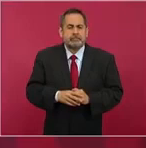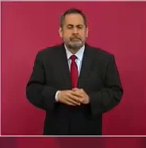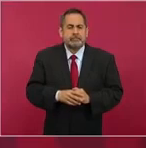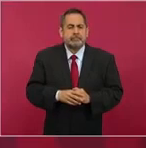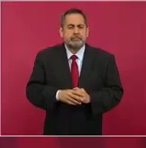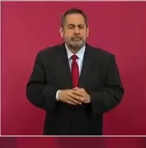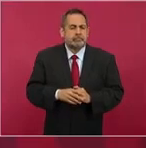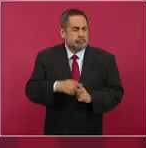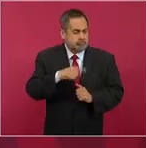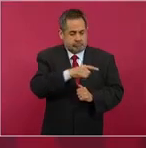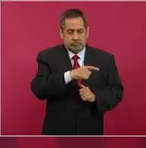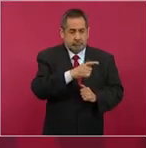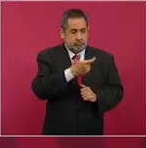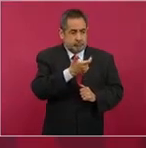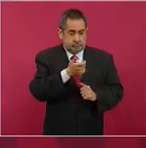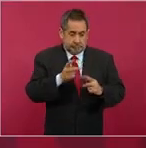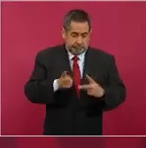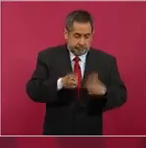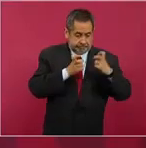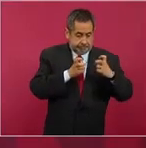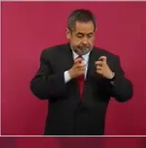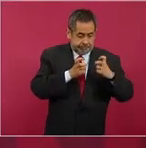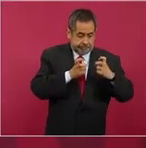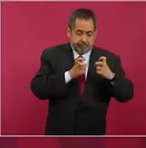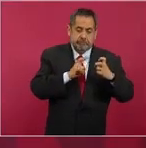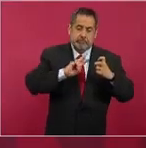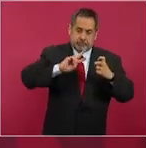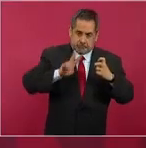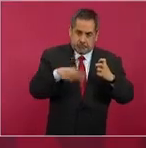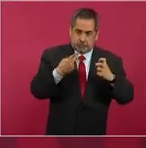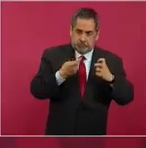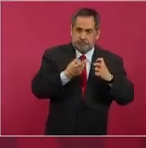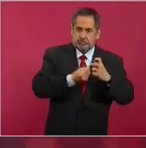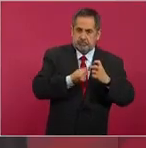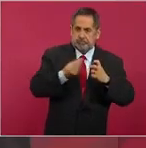que repare el daño, que devuelvan el dinero.